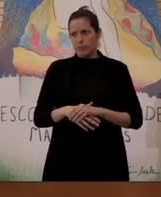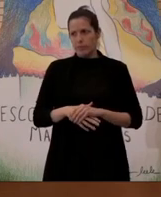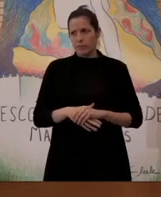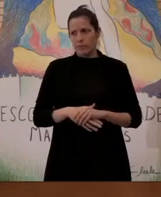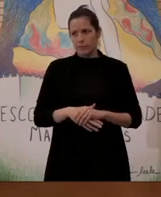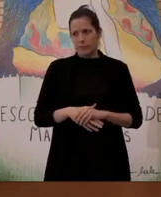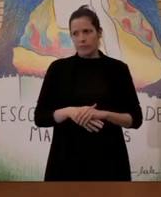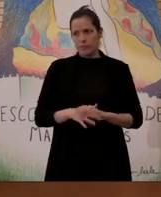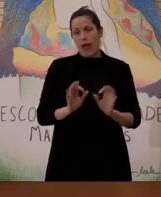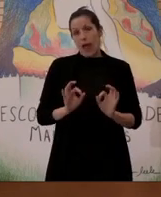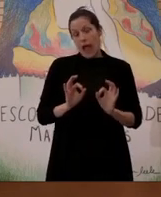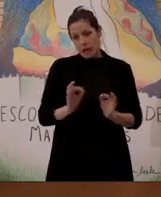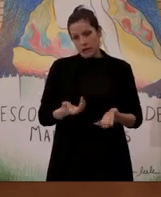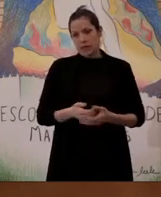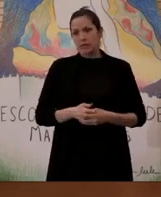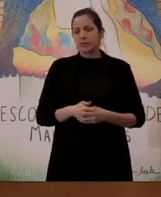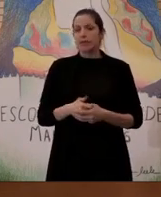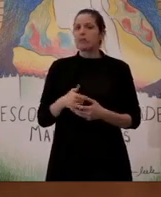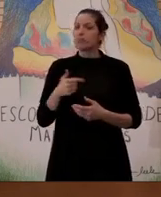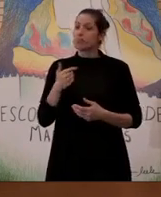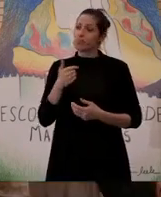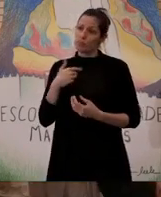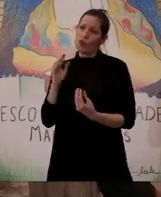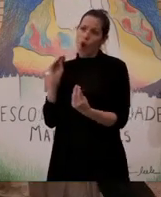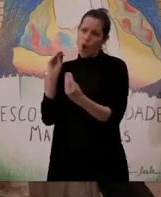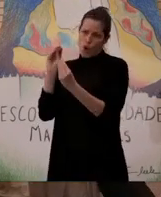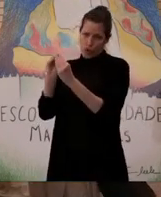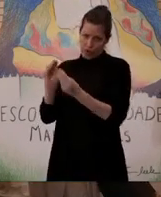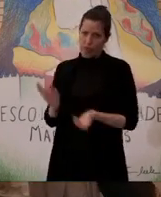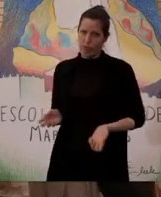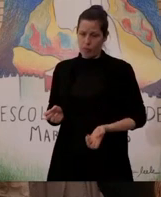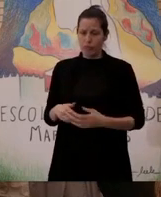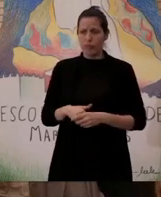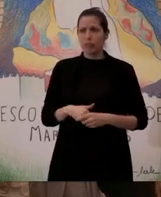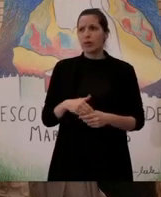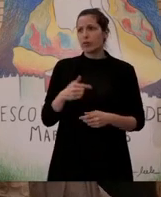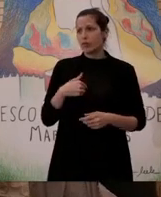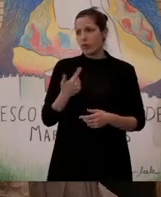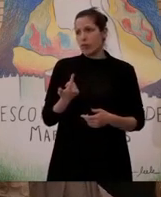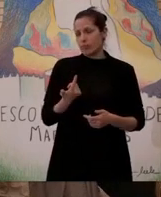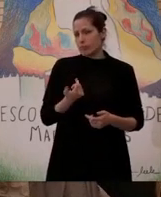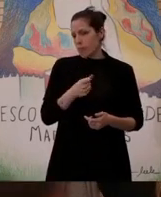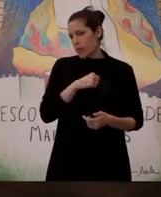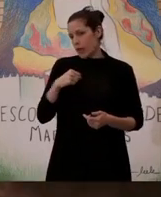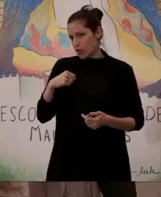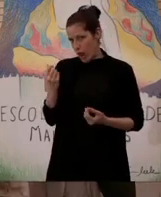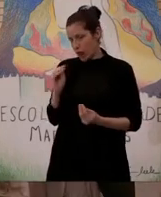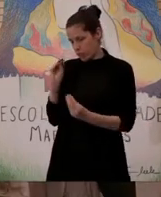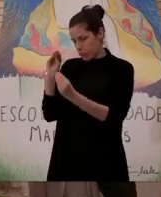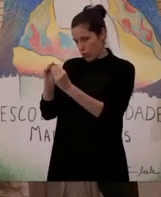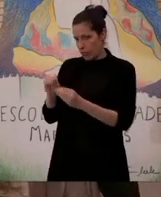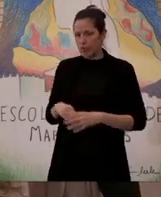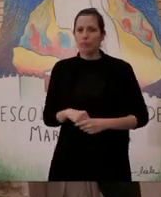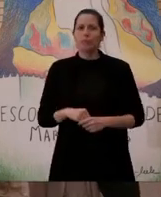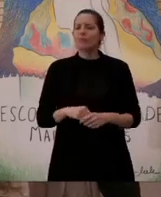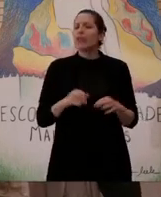es así Mira contigo eh o sea yo dije personalmente pero yo digo es